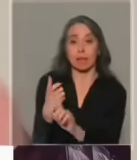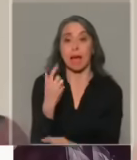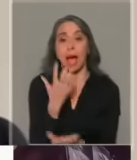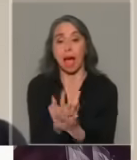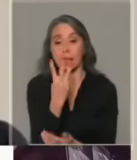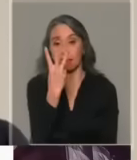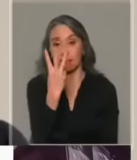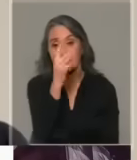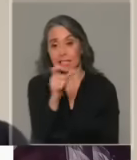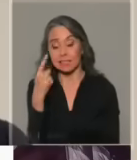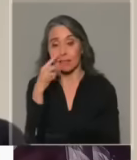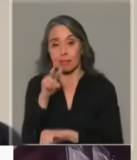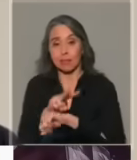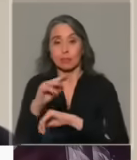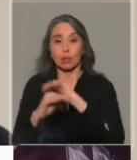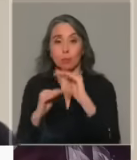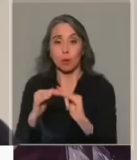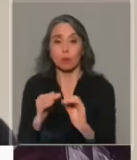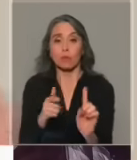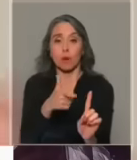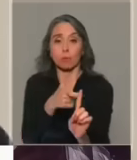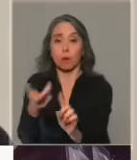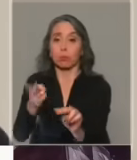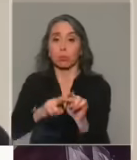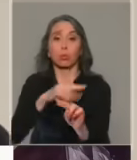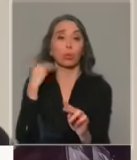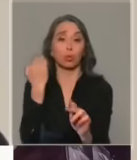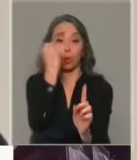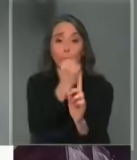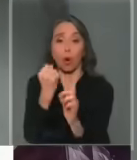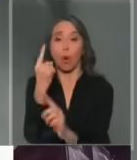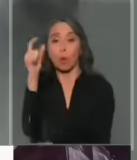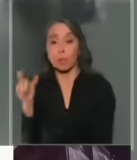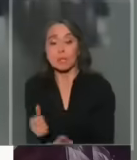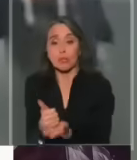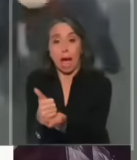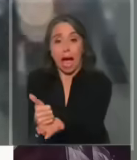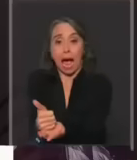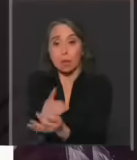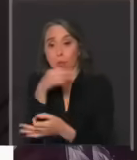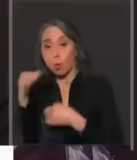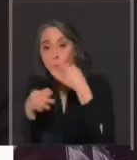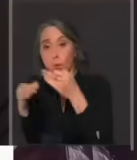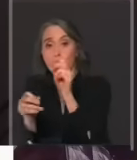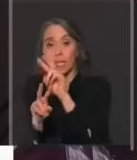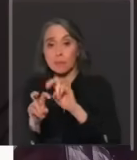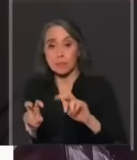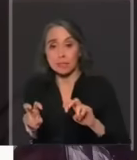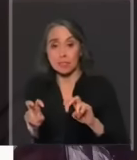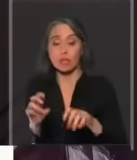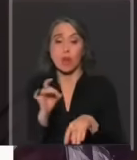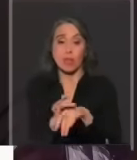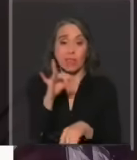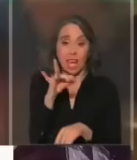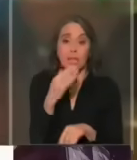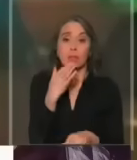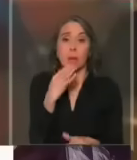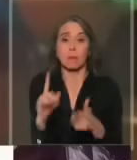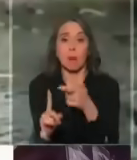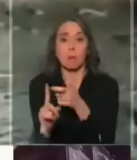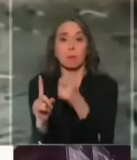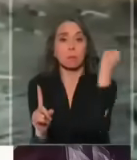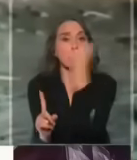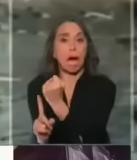3 testigos protegidos asesinados y una persona que colaboraba en una investigación crítica también asesinado,